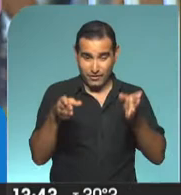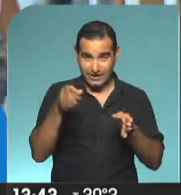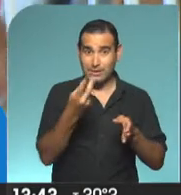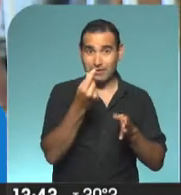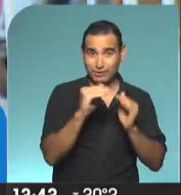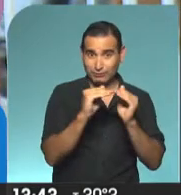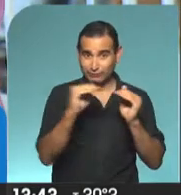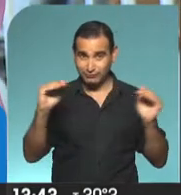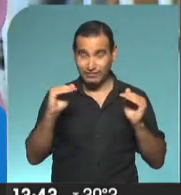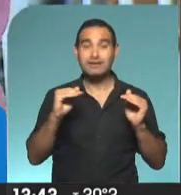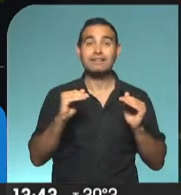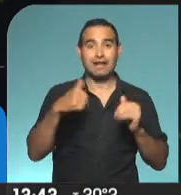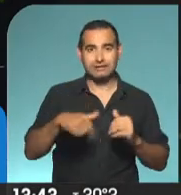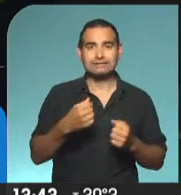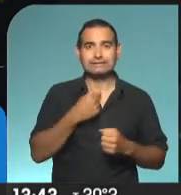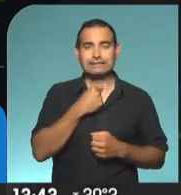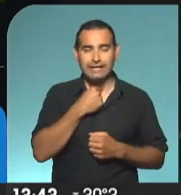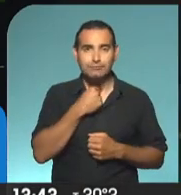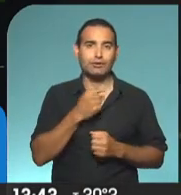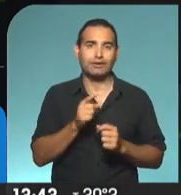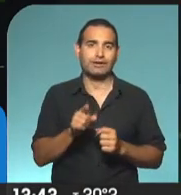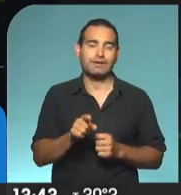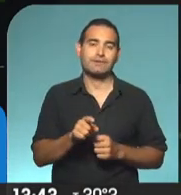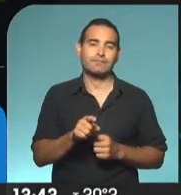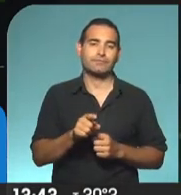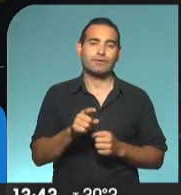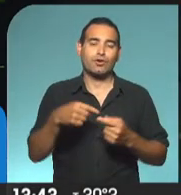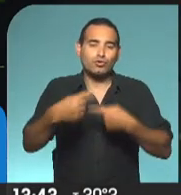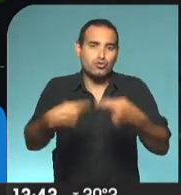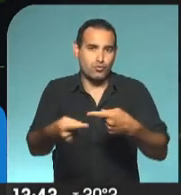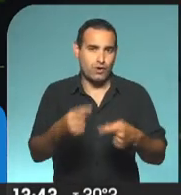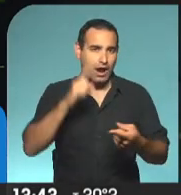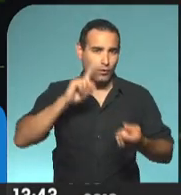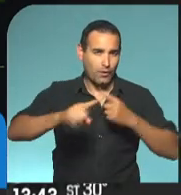estamos tratando de que lo podamos hacer continuo el acuerdo.